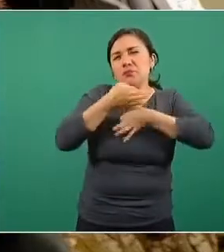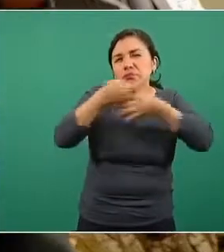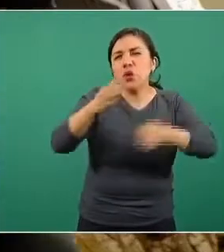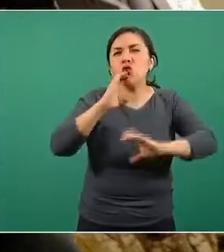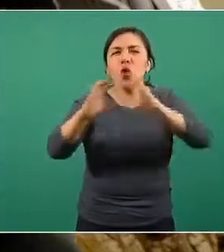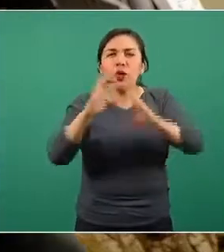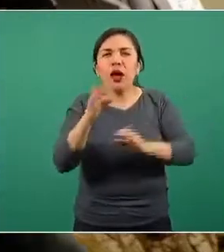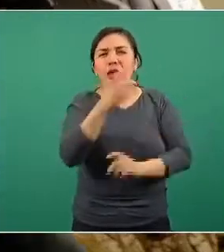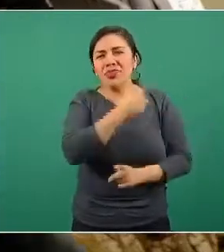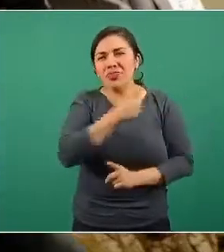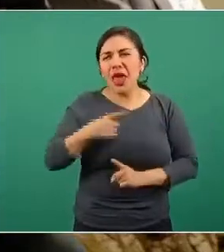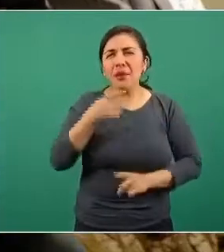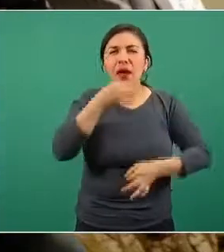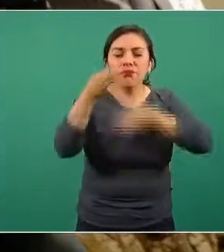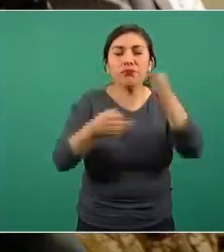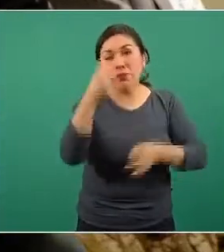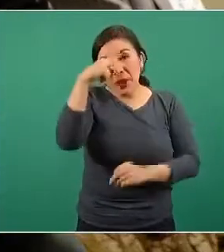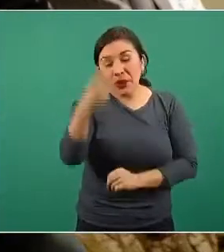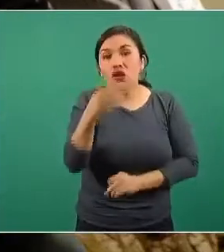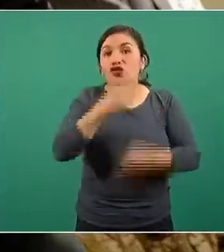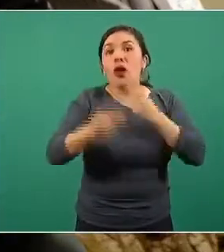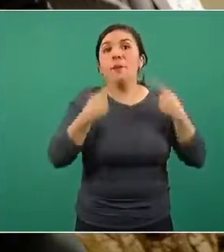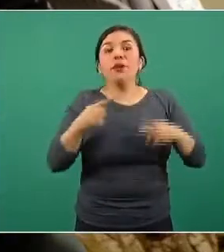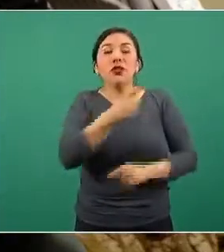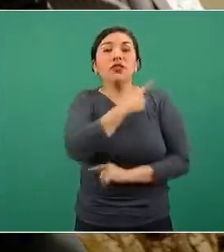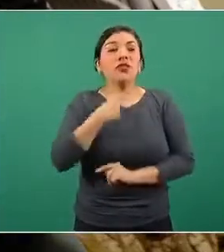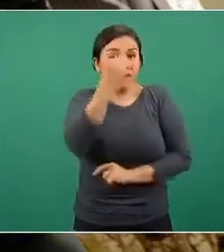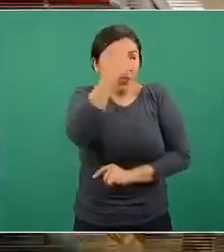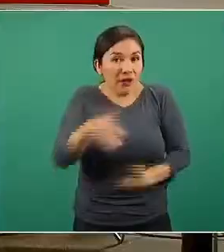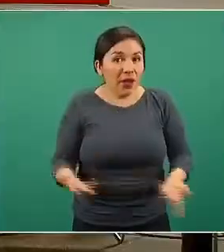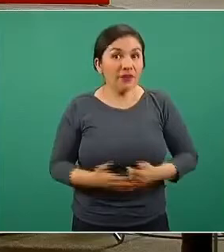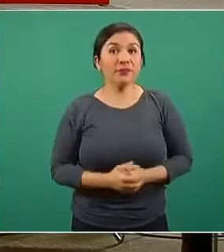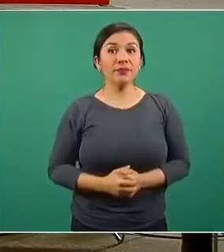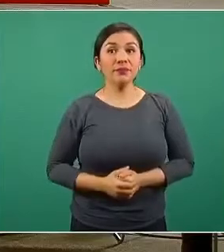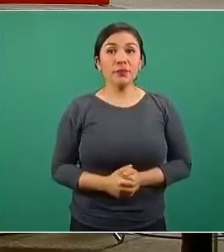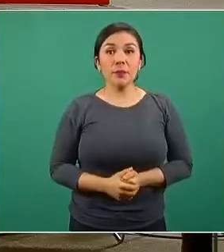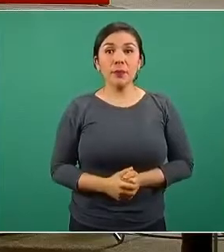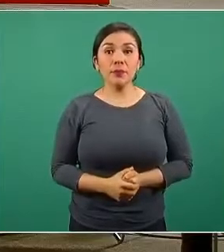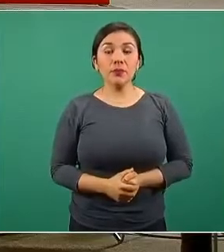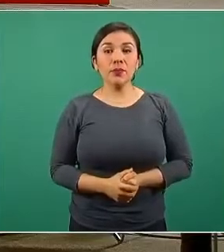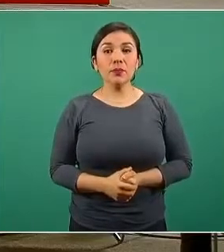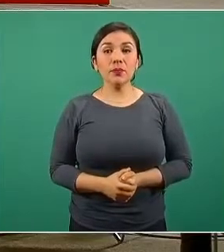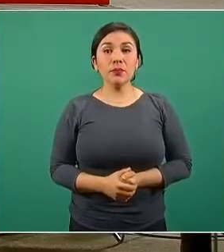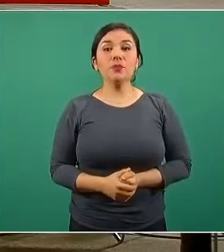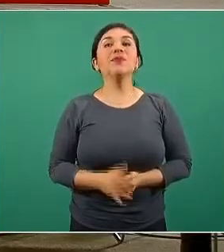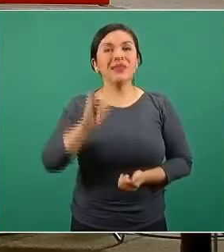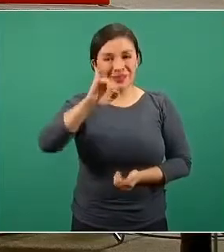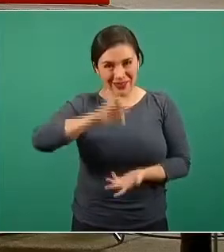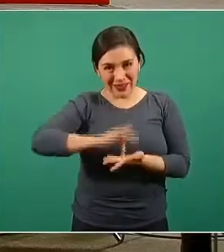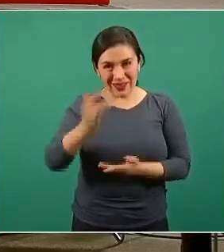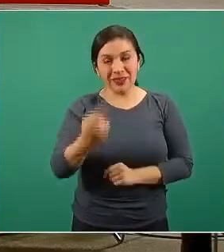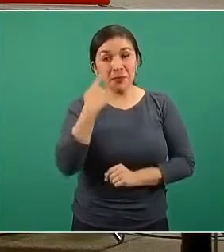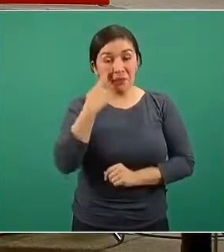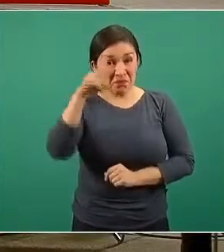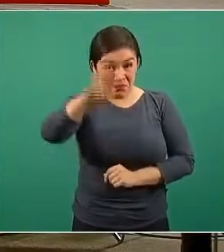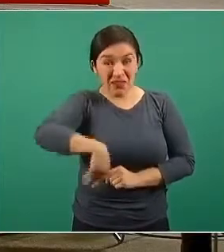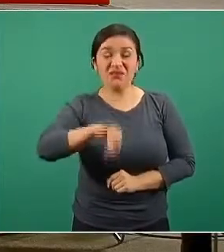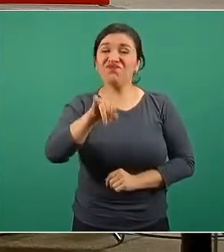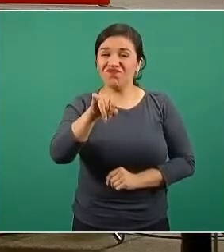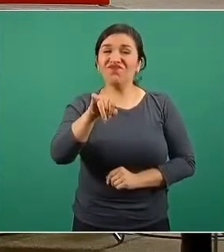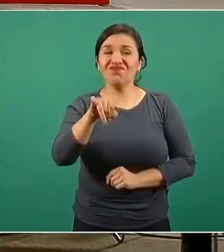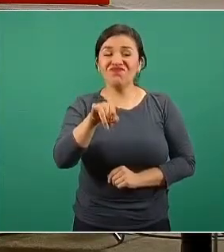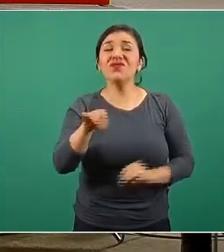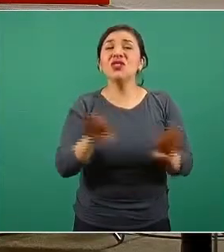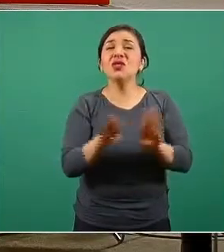que asegurarse que esta sea una información que llegue a todo mundo? Claro. Carla, ¿quieres? Muchas gracias. Pues sí, ciertamente